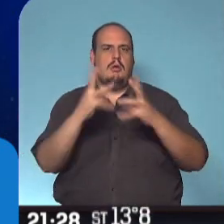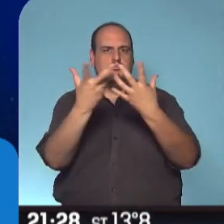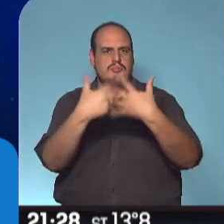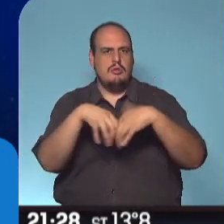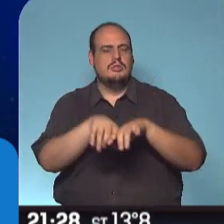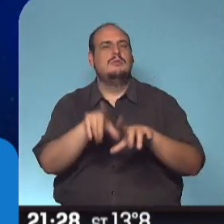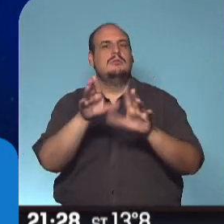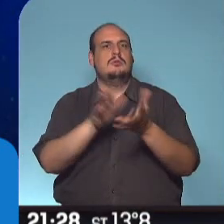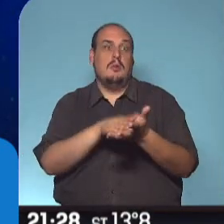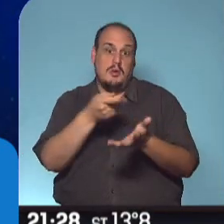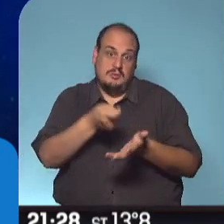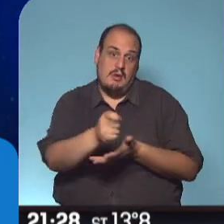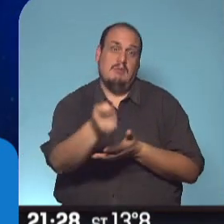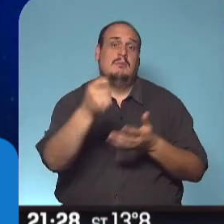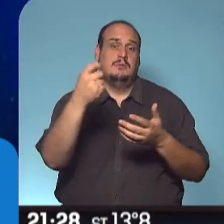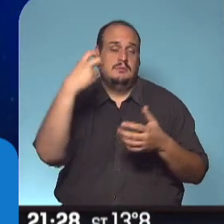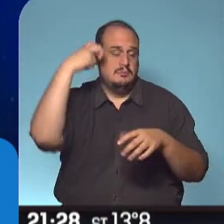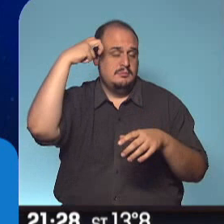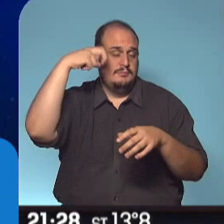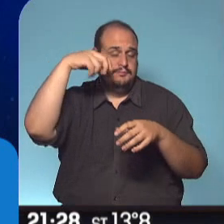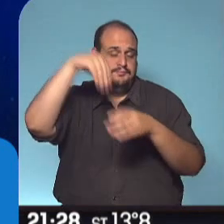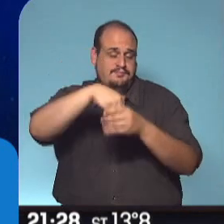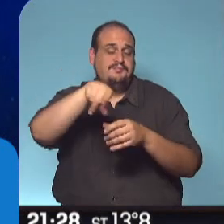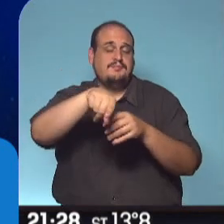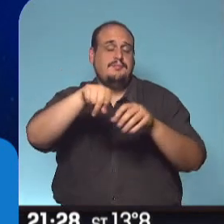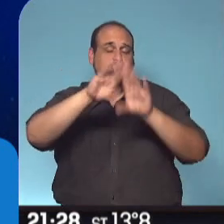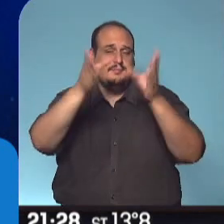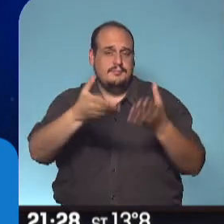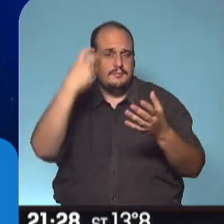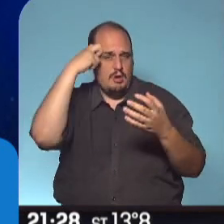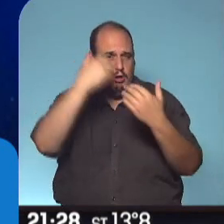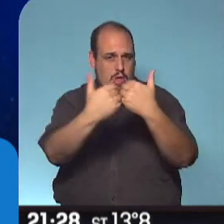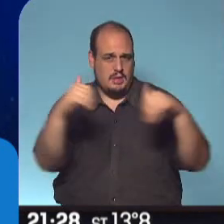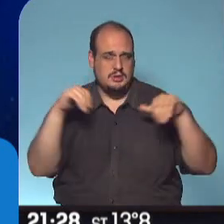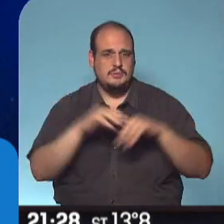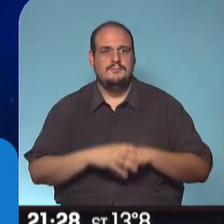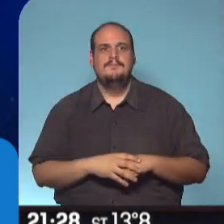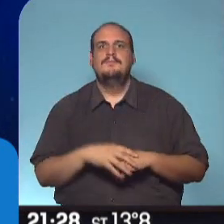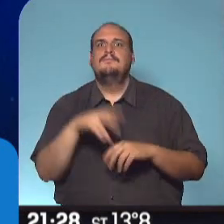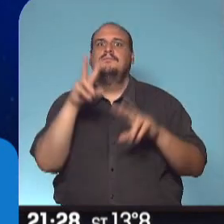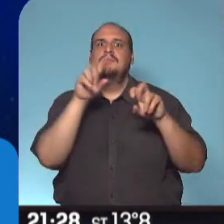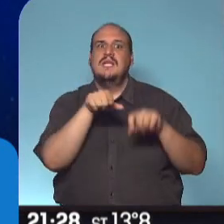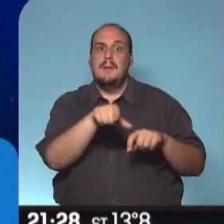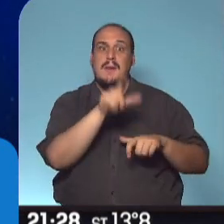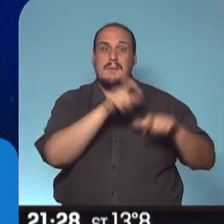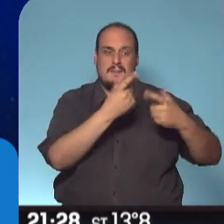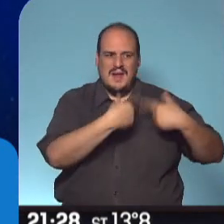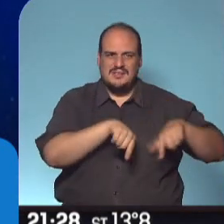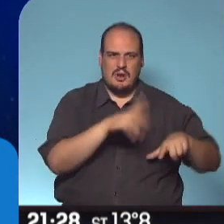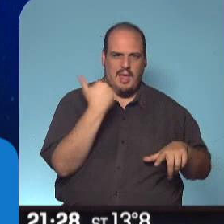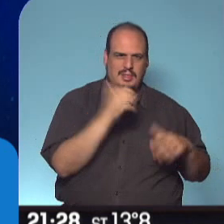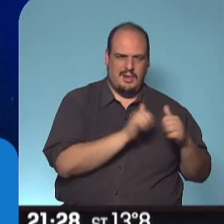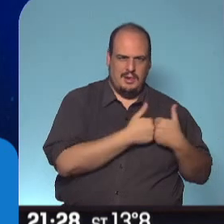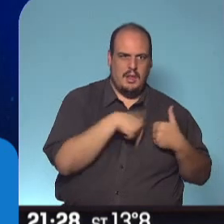tratamiento legislativo. Una corrección. Ni estaba apuntado al blanqueo, ni excluye a